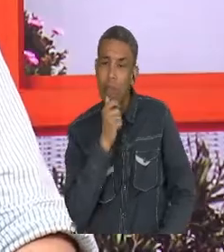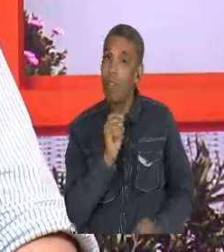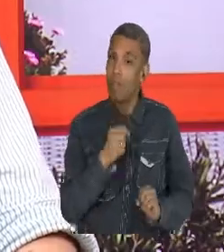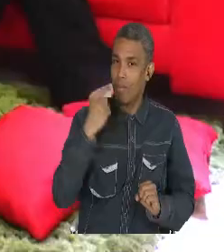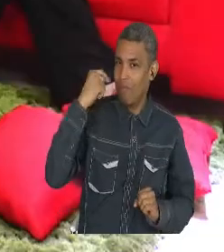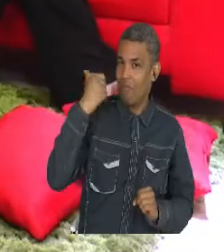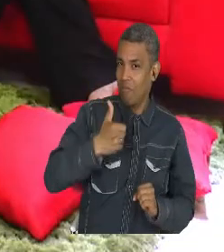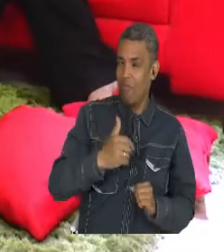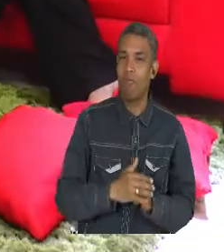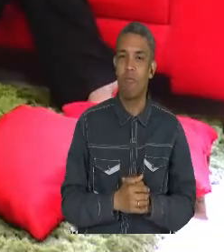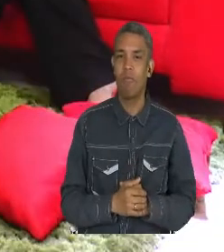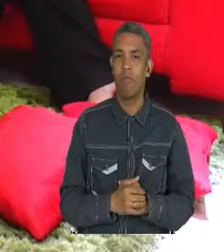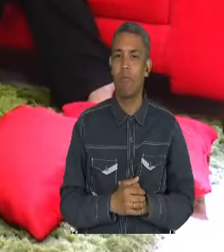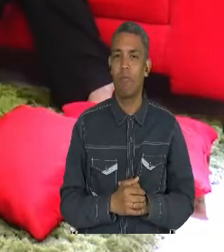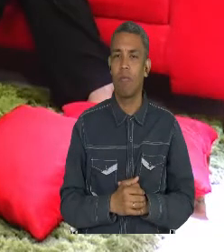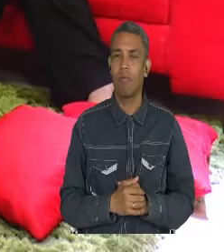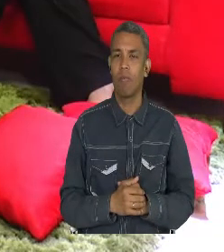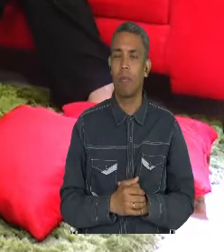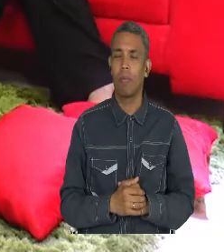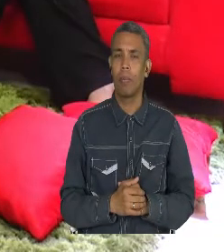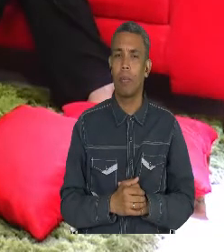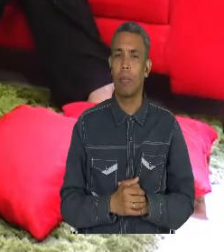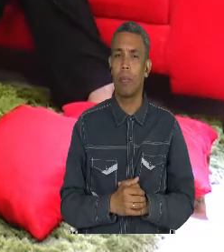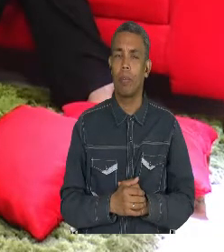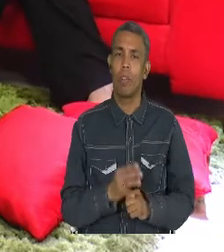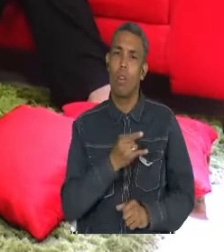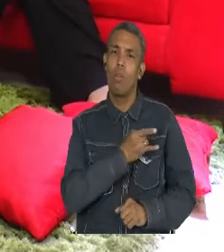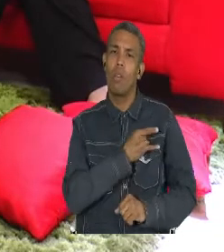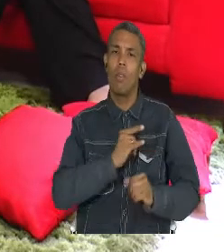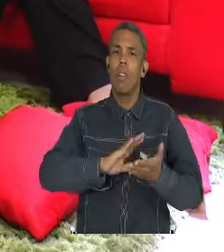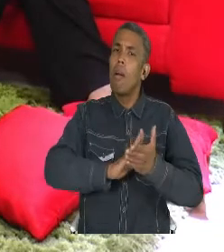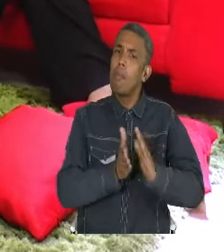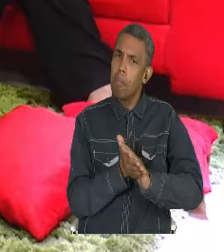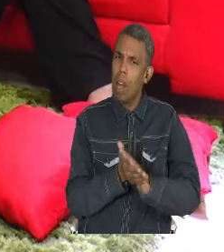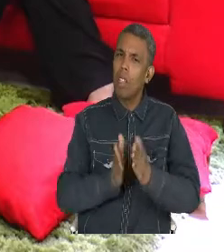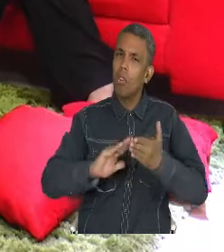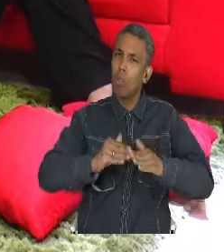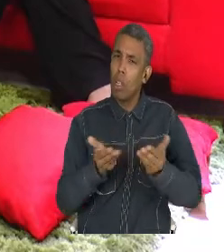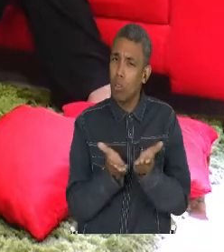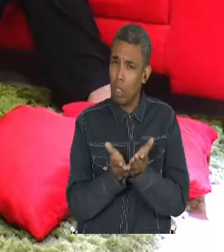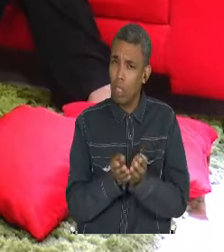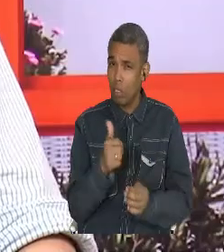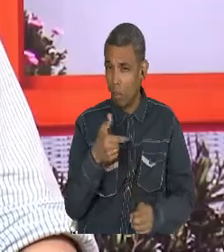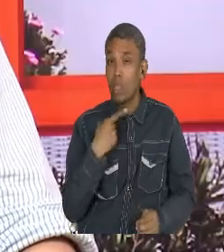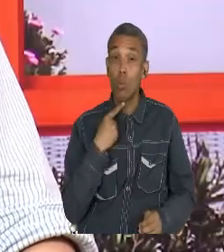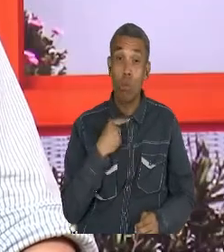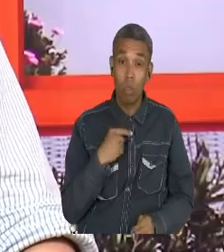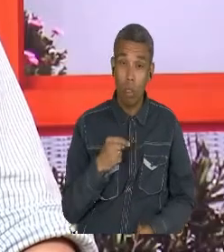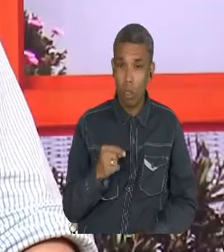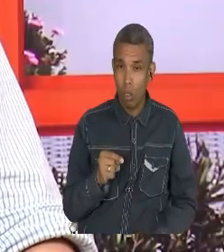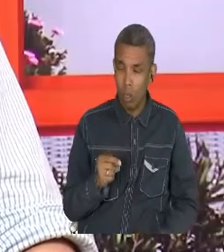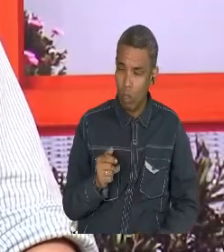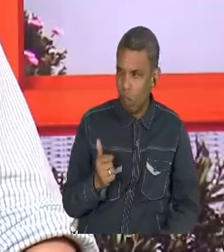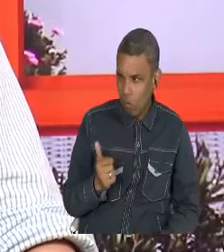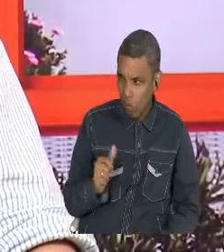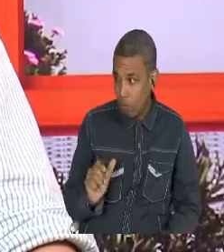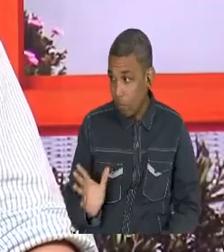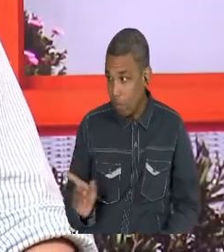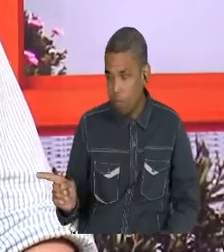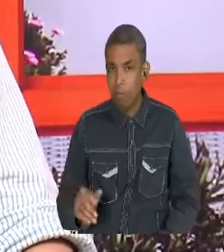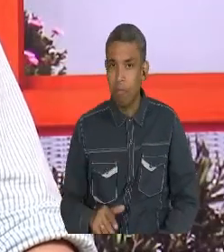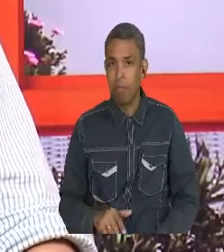¿Qué tipo de acogida han tenido los estudiantes de Unipaz y toda la comunidad Unipaz con este plan lector? Pues ha sido un proceso, ¿no? Al principio, cuando uno le